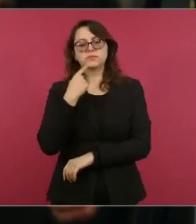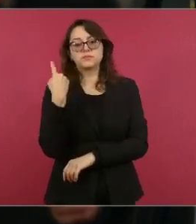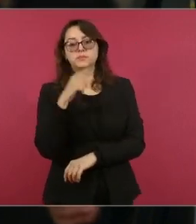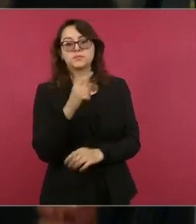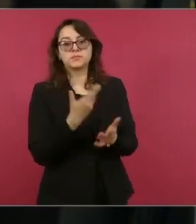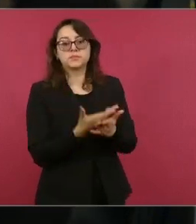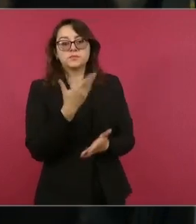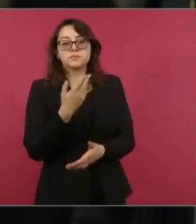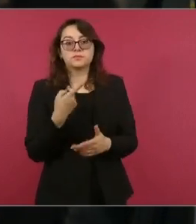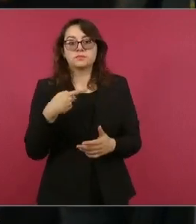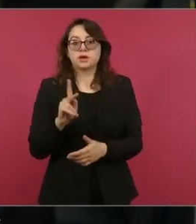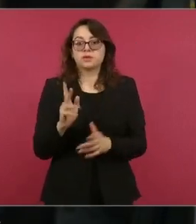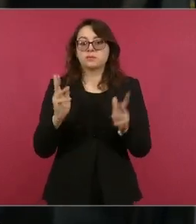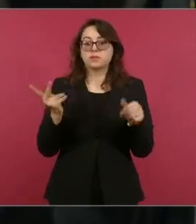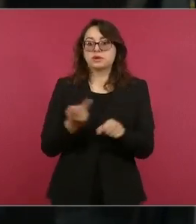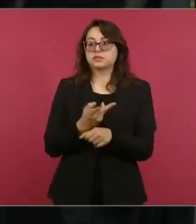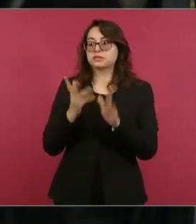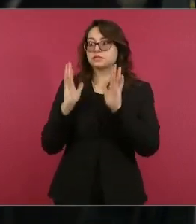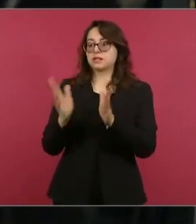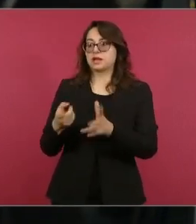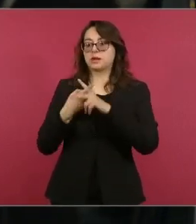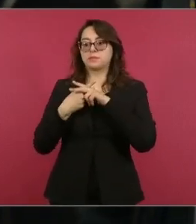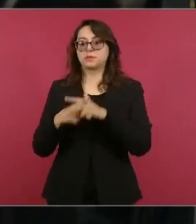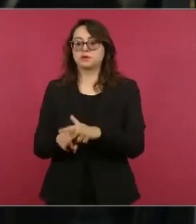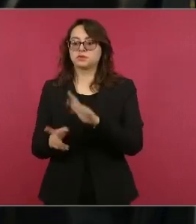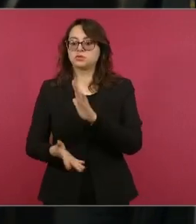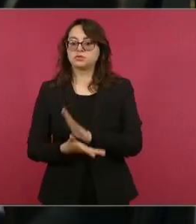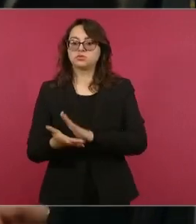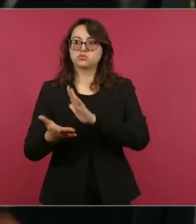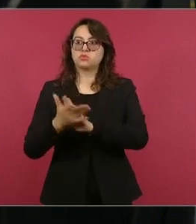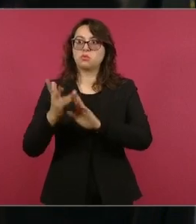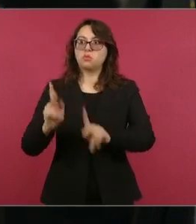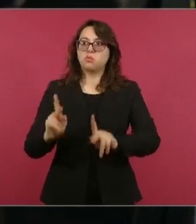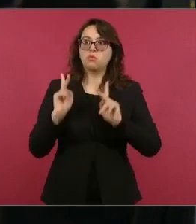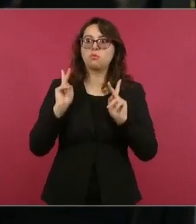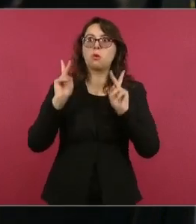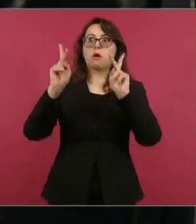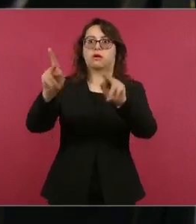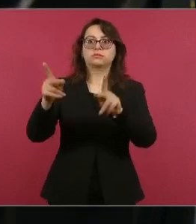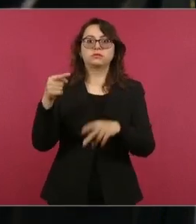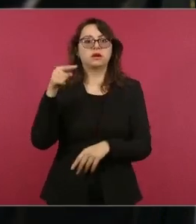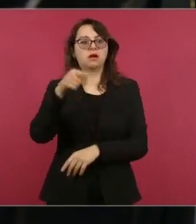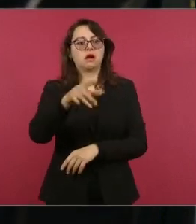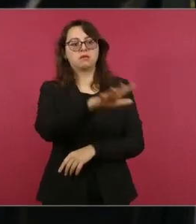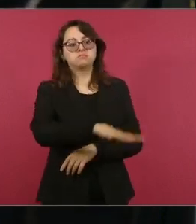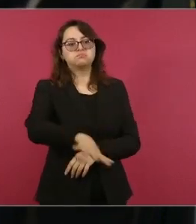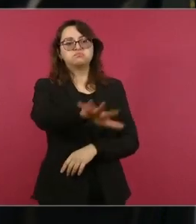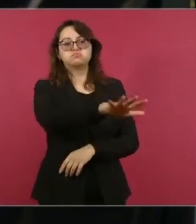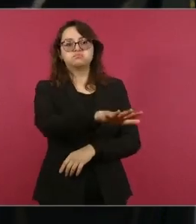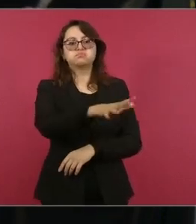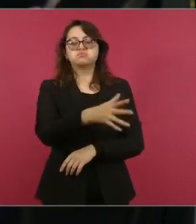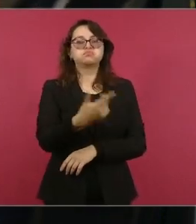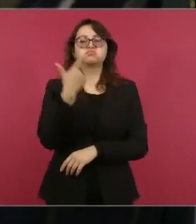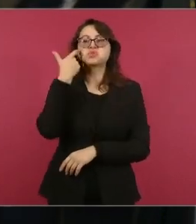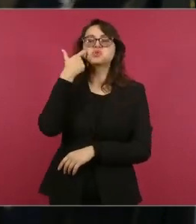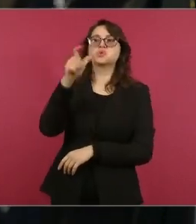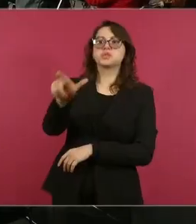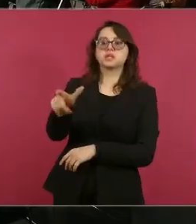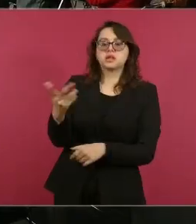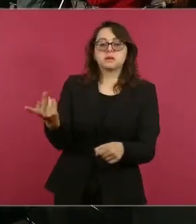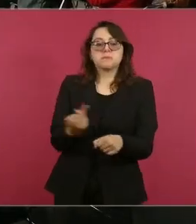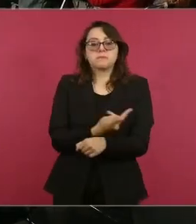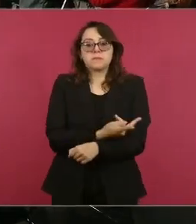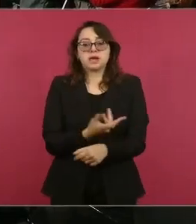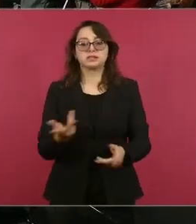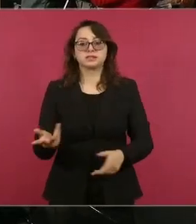se iniciaron las obras en otros tramos, ya están los trabajos, nada más está este amparo. ¿Qué sabe de la